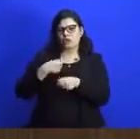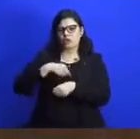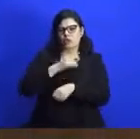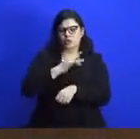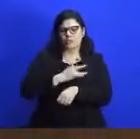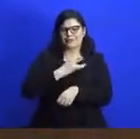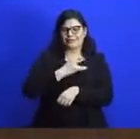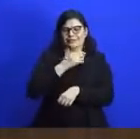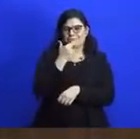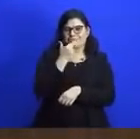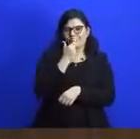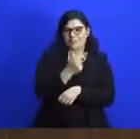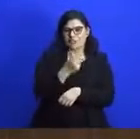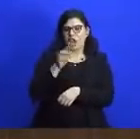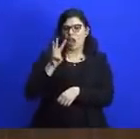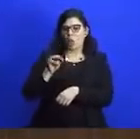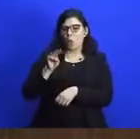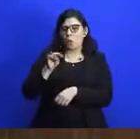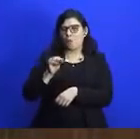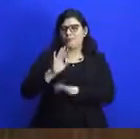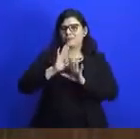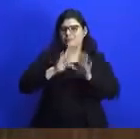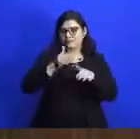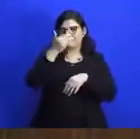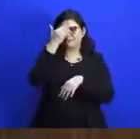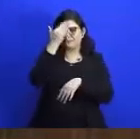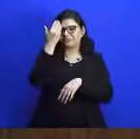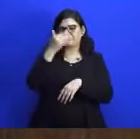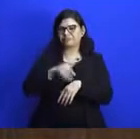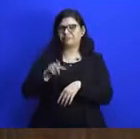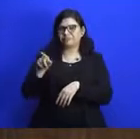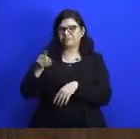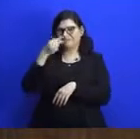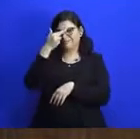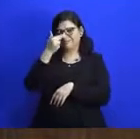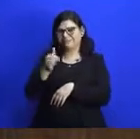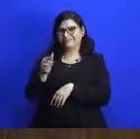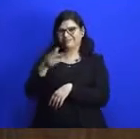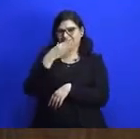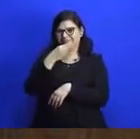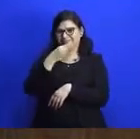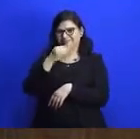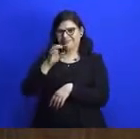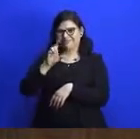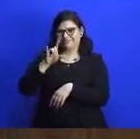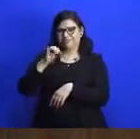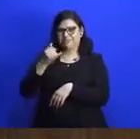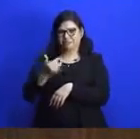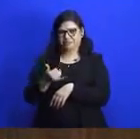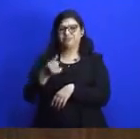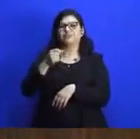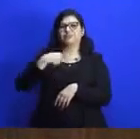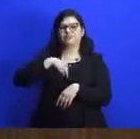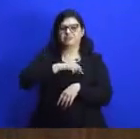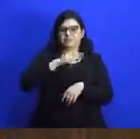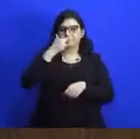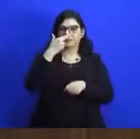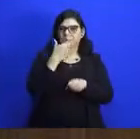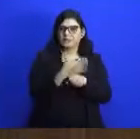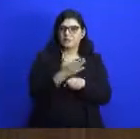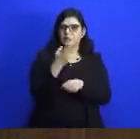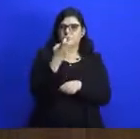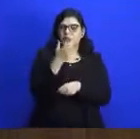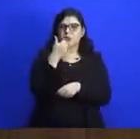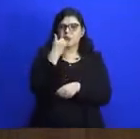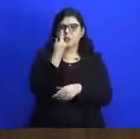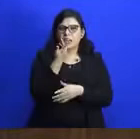estamos conscientes de que la escala de nuestra compañía, como lo escuchábamos recién, Eloy, también trae consigo una gran responsabilidad, ¿no? Por eso buscamos trabajar